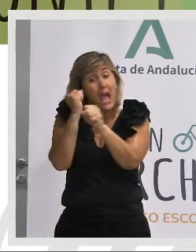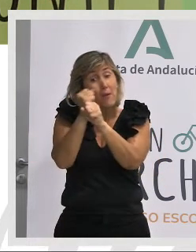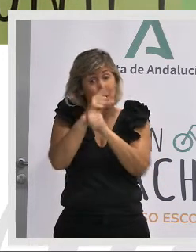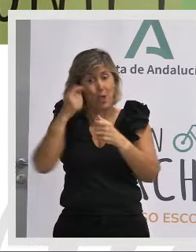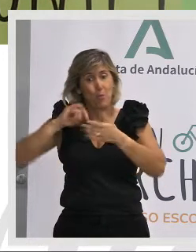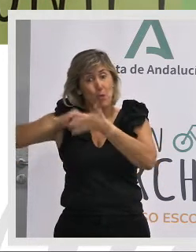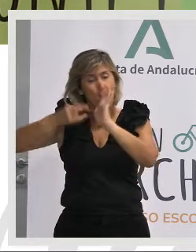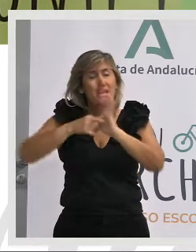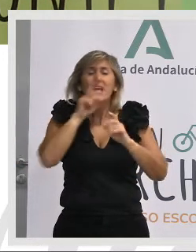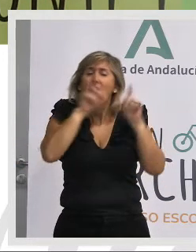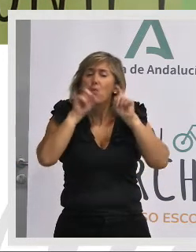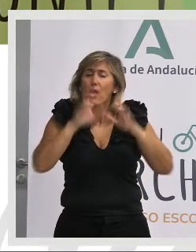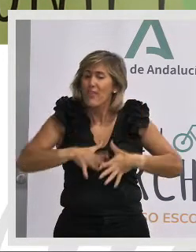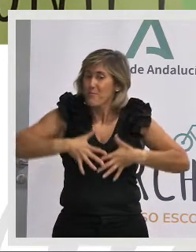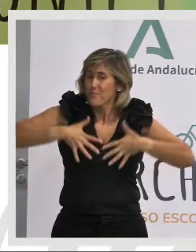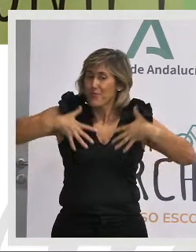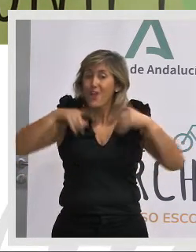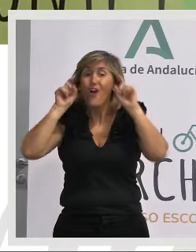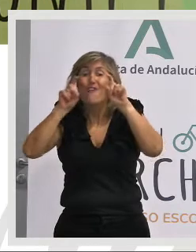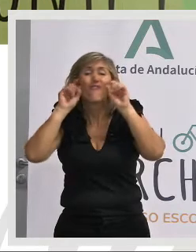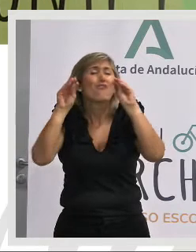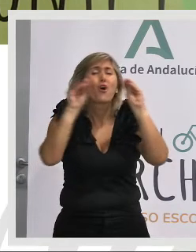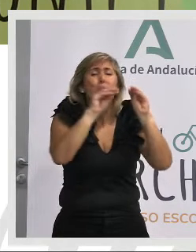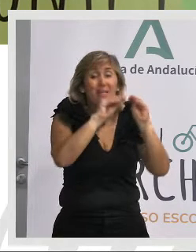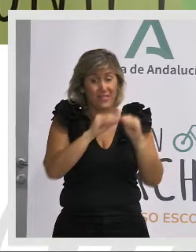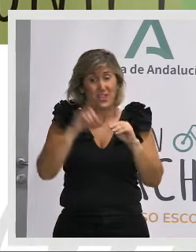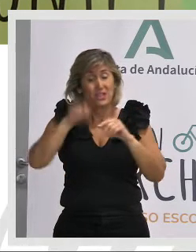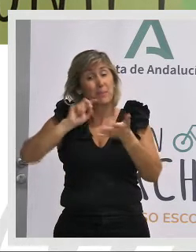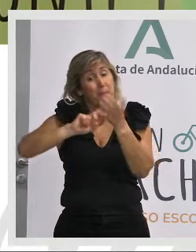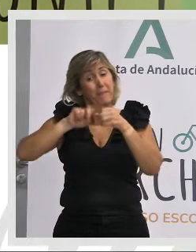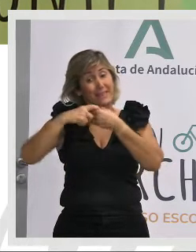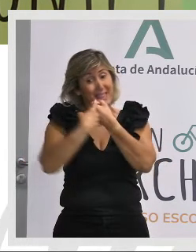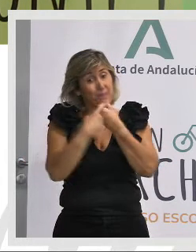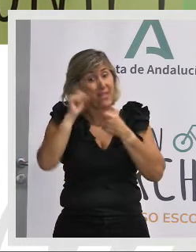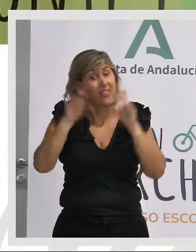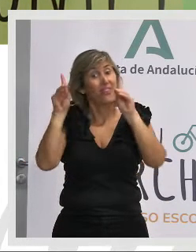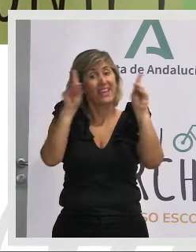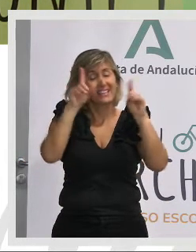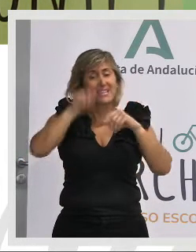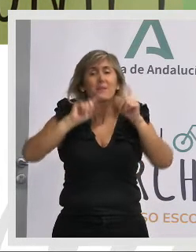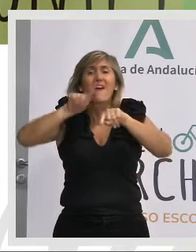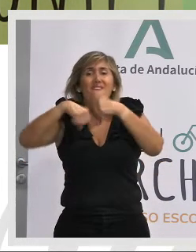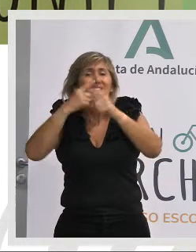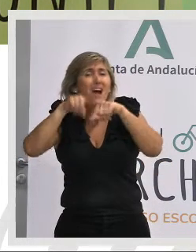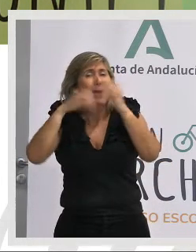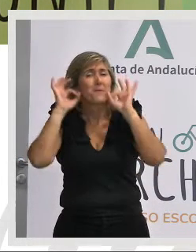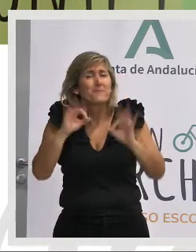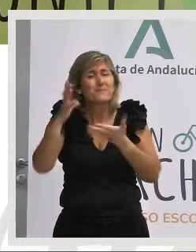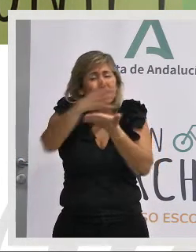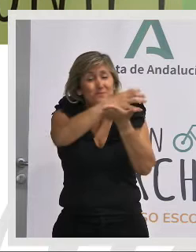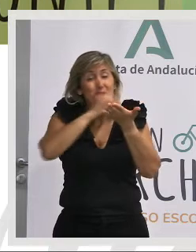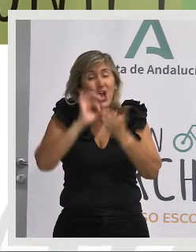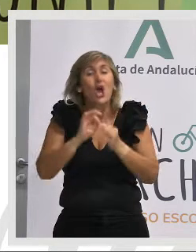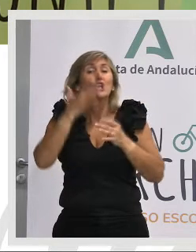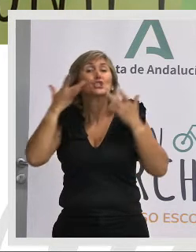educación emocional, la formación y participación digital, la colaboración de las familias y el desarrollo sostenible son algunas de